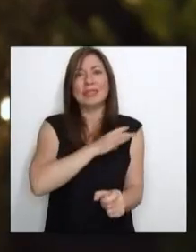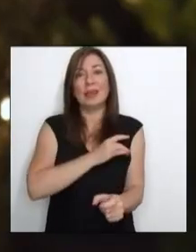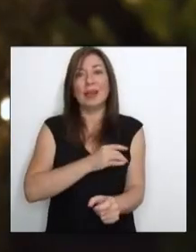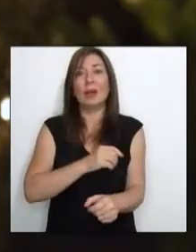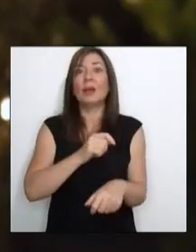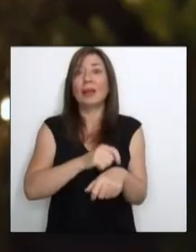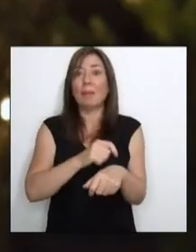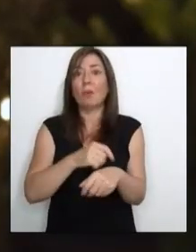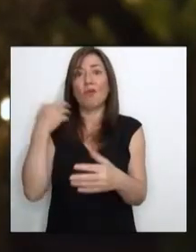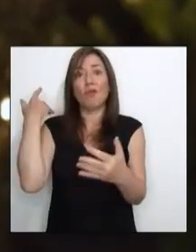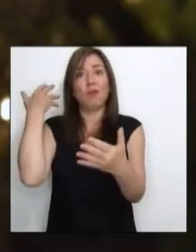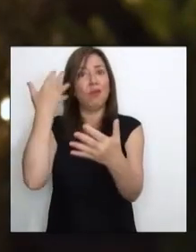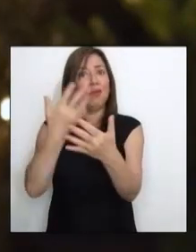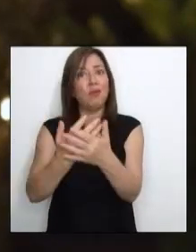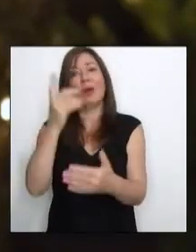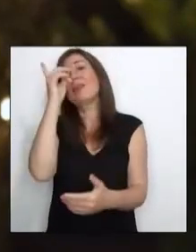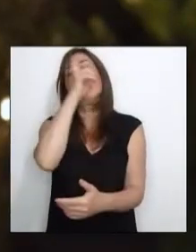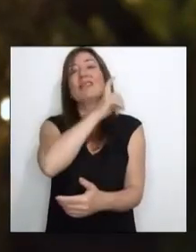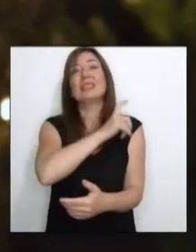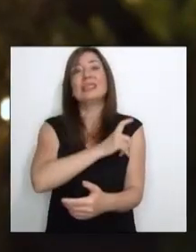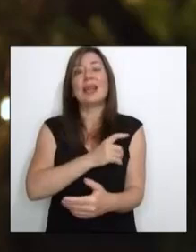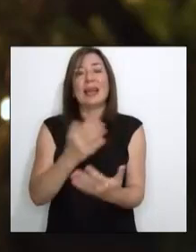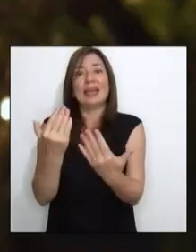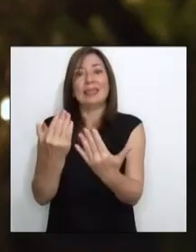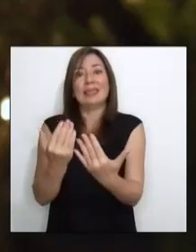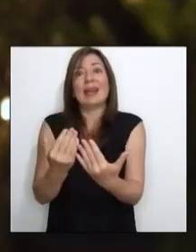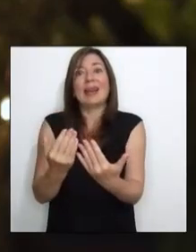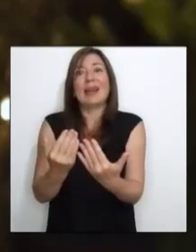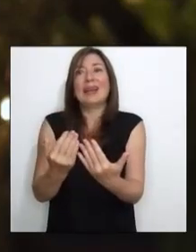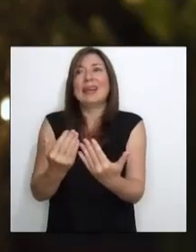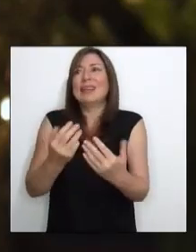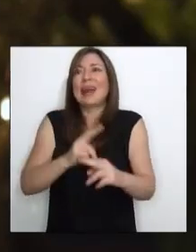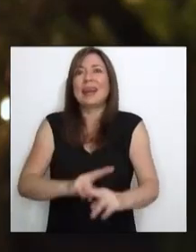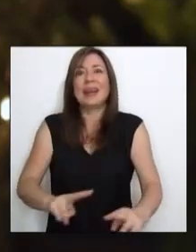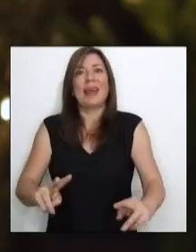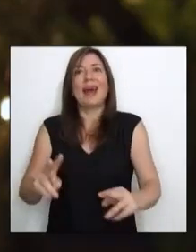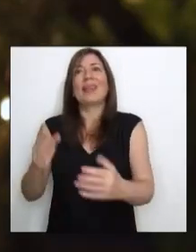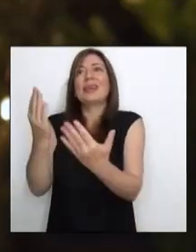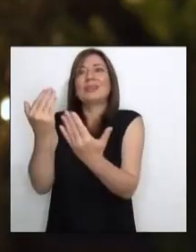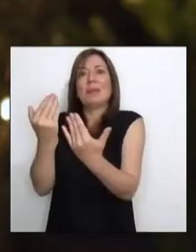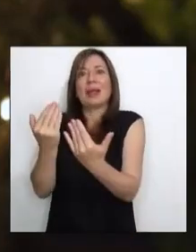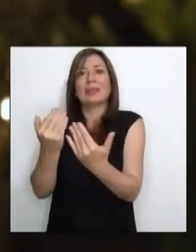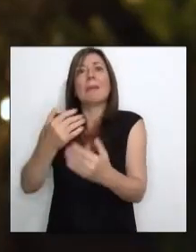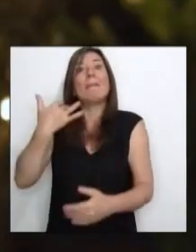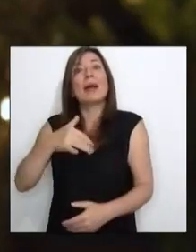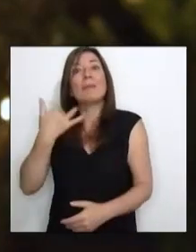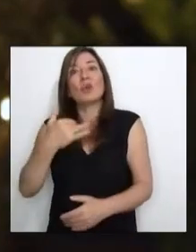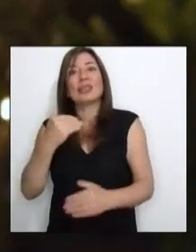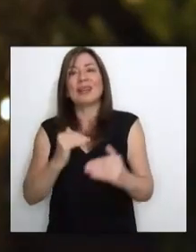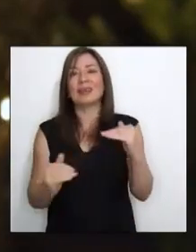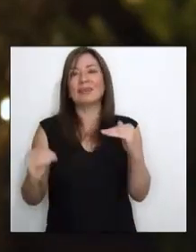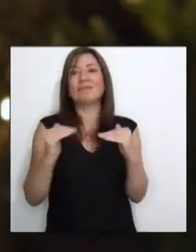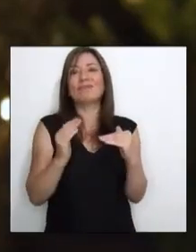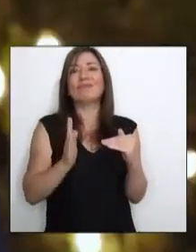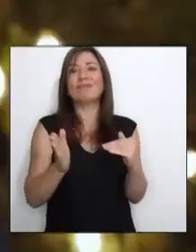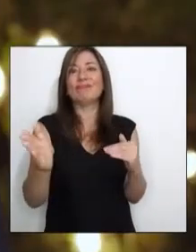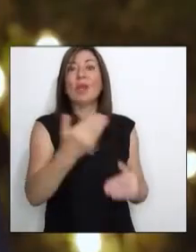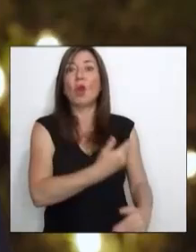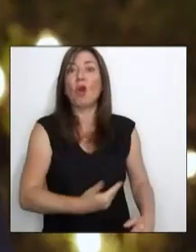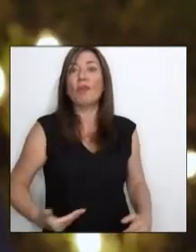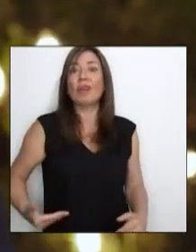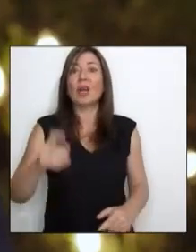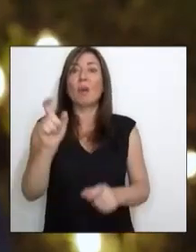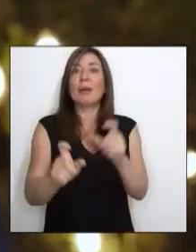sido tiempos difíciles y los chilenos necesitan esperanza, tranquilidad y, por sobre todo, estabilidad.